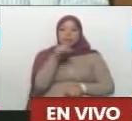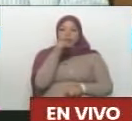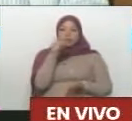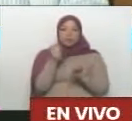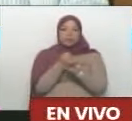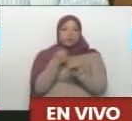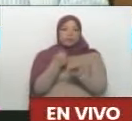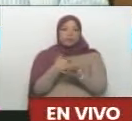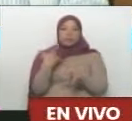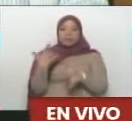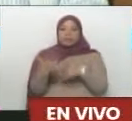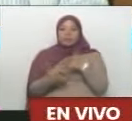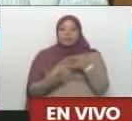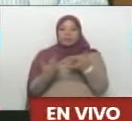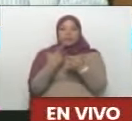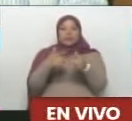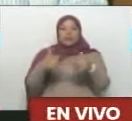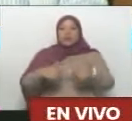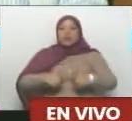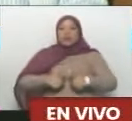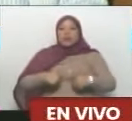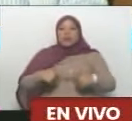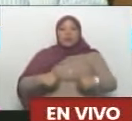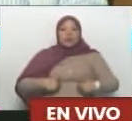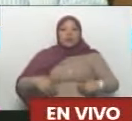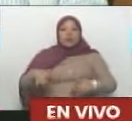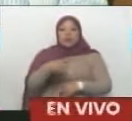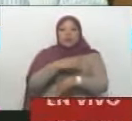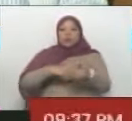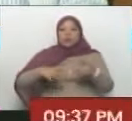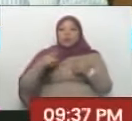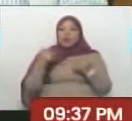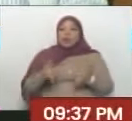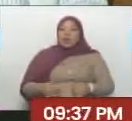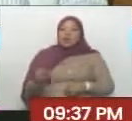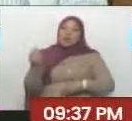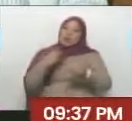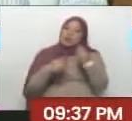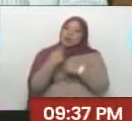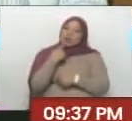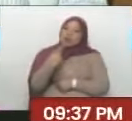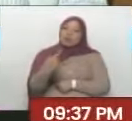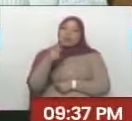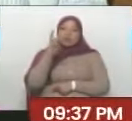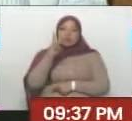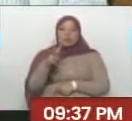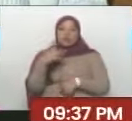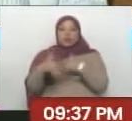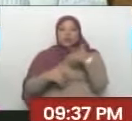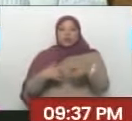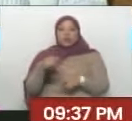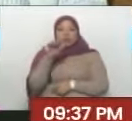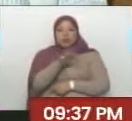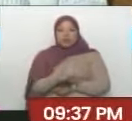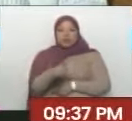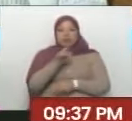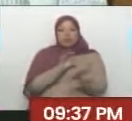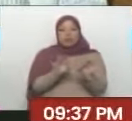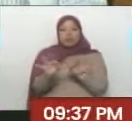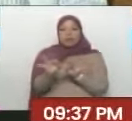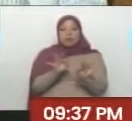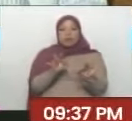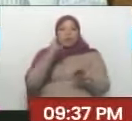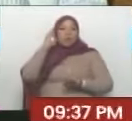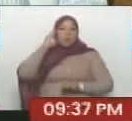obligación de entender ese esfuerzo, de acumularlo para un día decir: mira cómo se llenó el Teatro